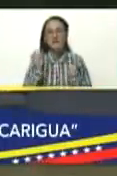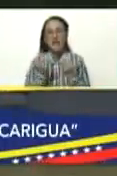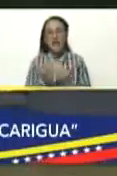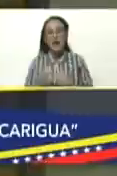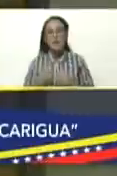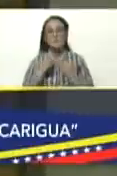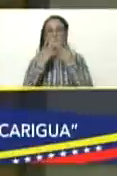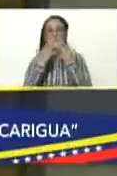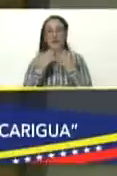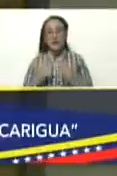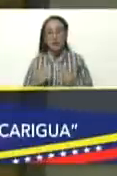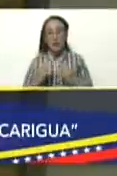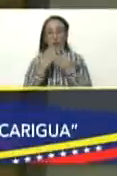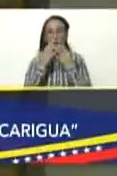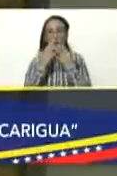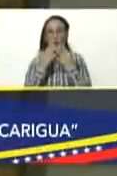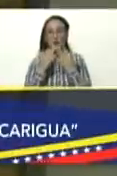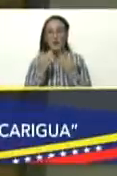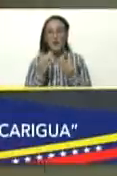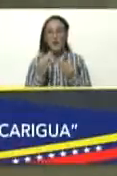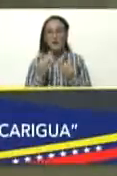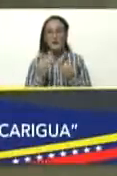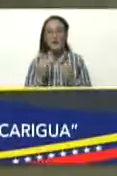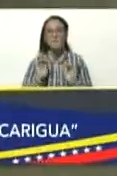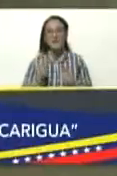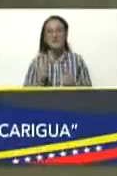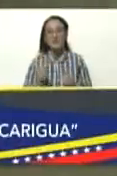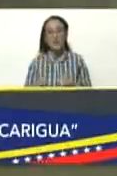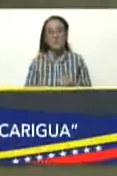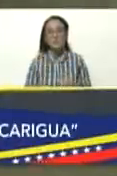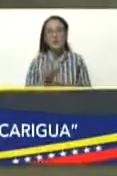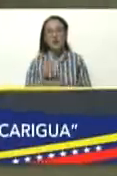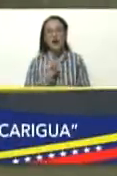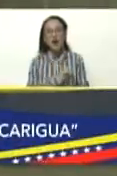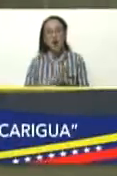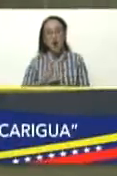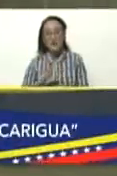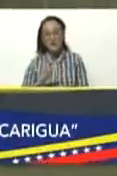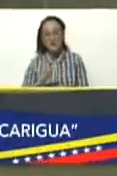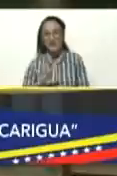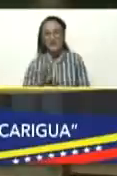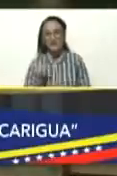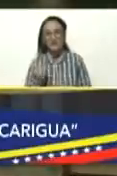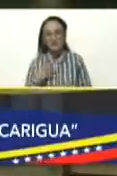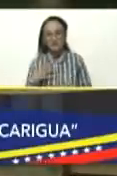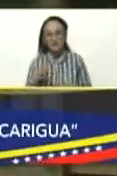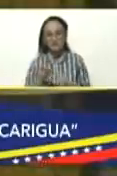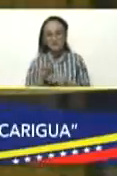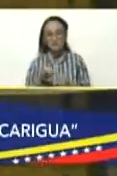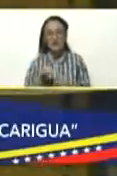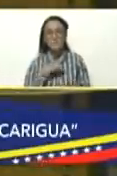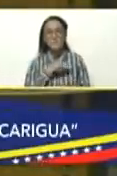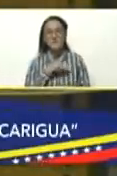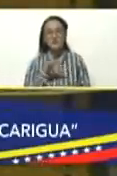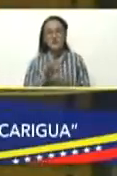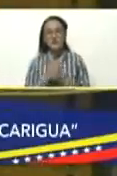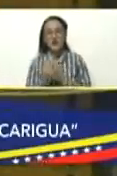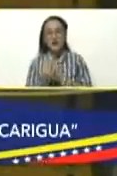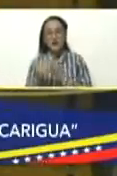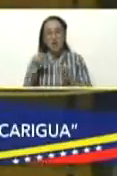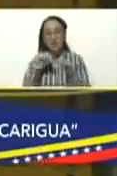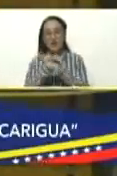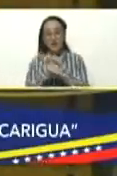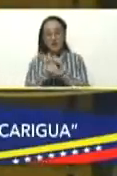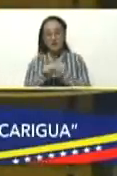nació en el temporada COVID, el cual nosotros conjuntamente de la mano con la misión Barrio Adentro y nuestro alcalde